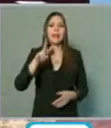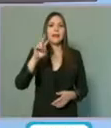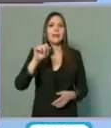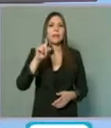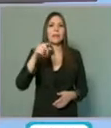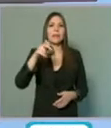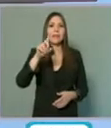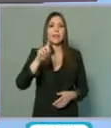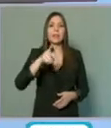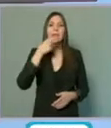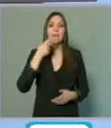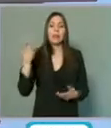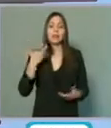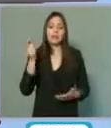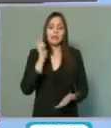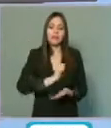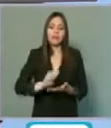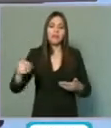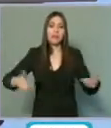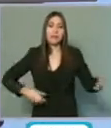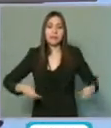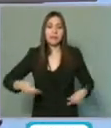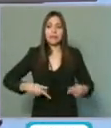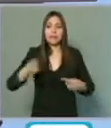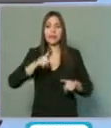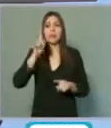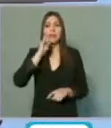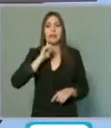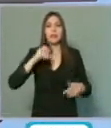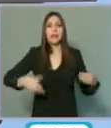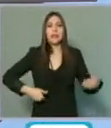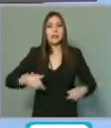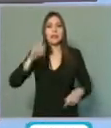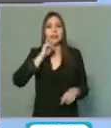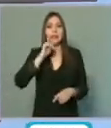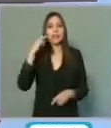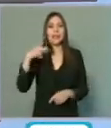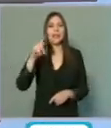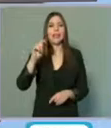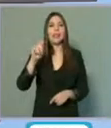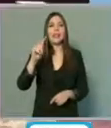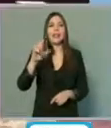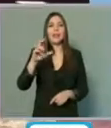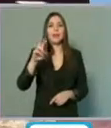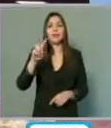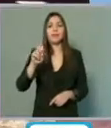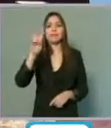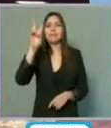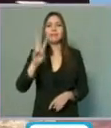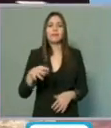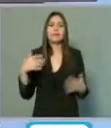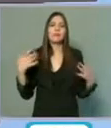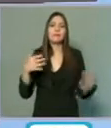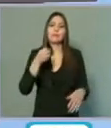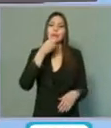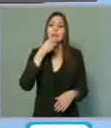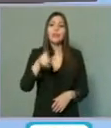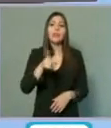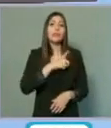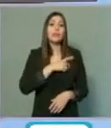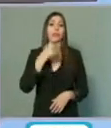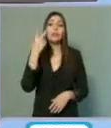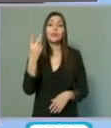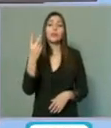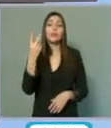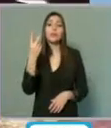este muchacho que es realmente muy talentoso. Y la actriz se llama Tete Cuevas y es de verdad una delicia. Esta obra queda nada más 2 funciones